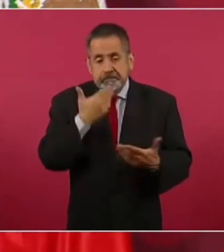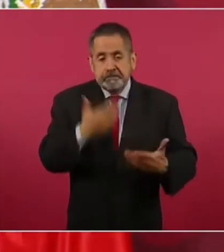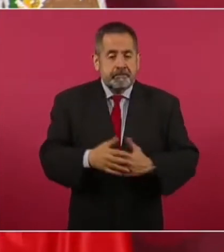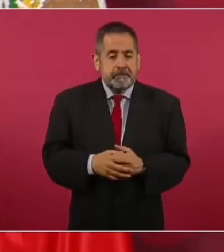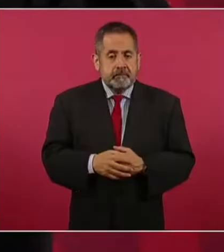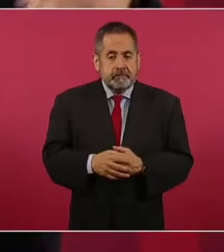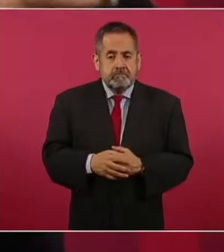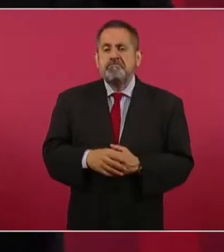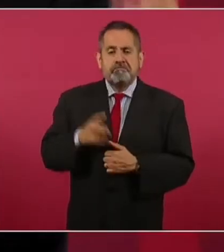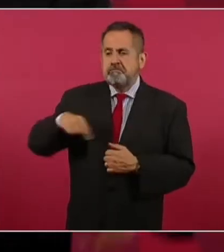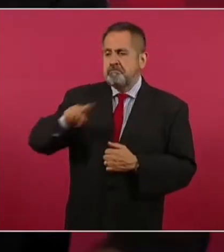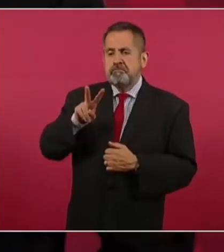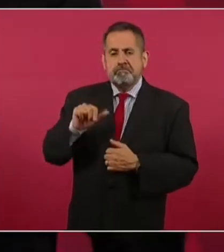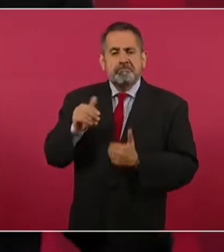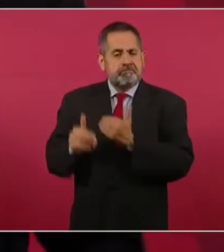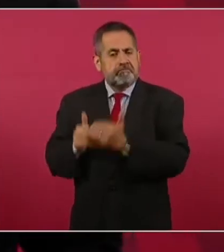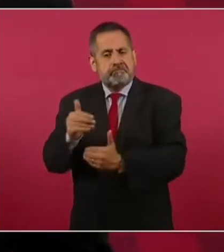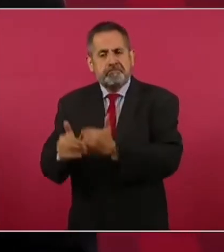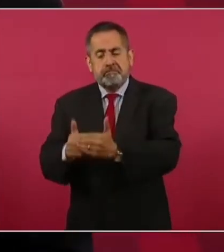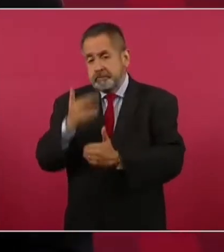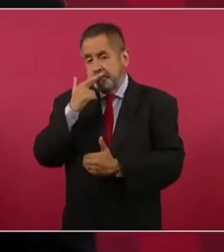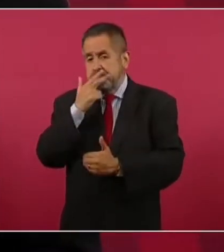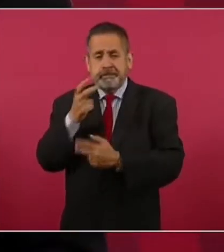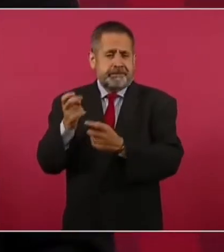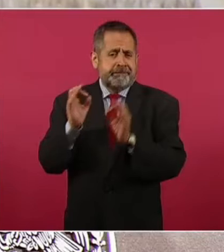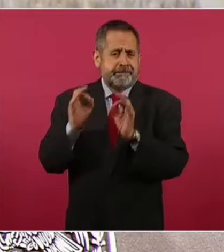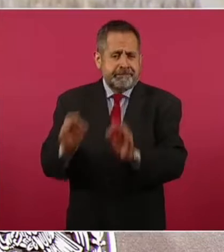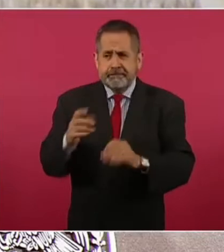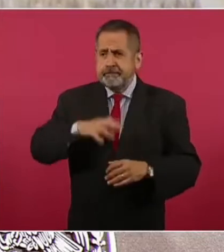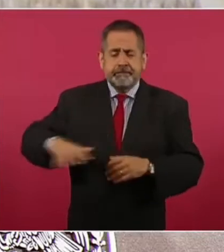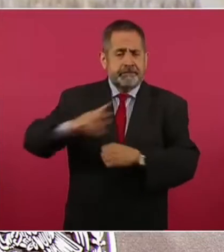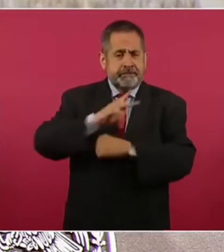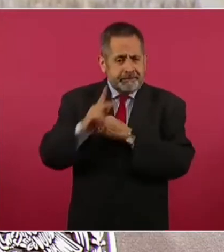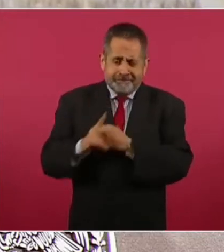y se va avanzando y esto es bueno para el país.